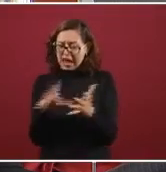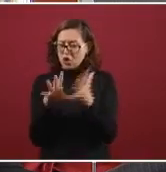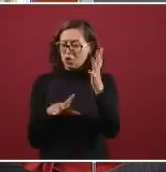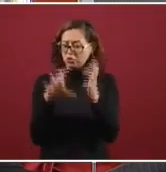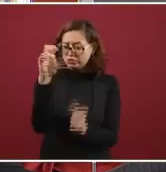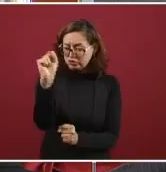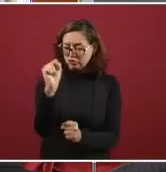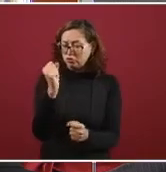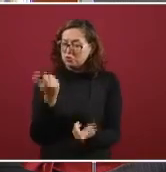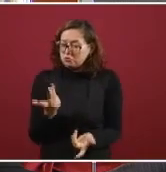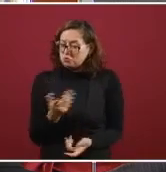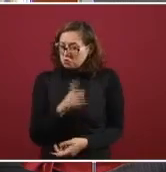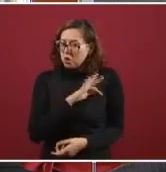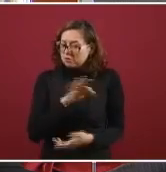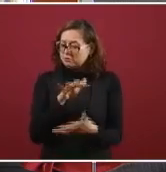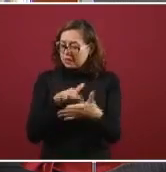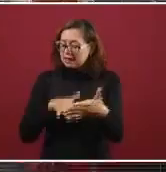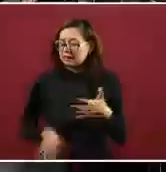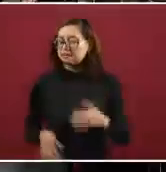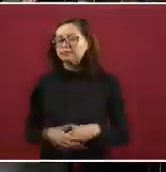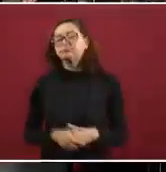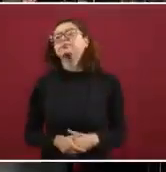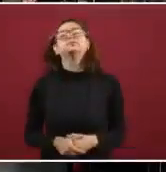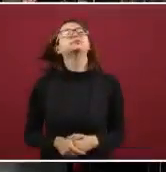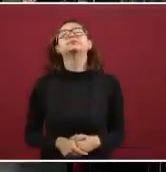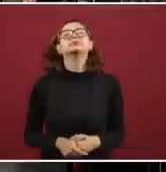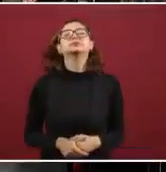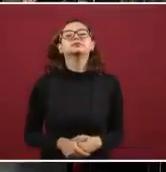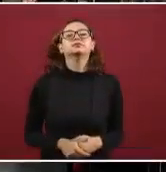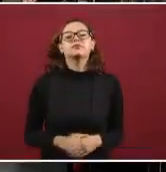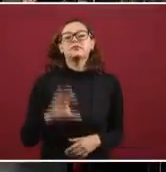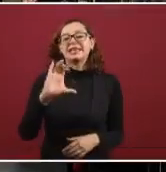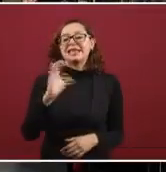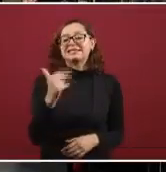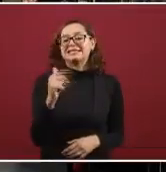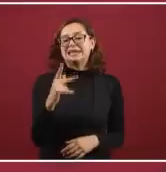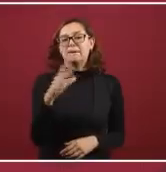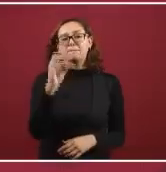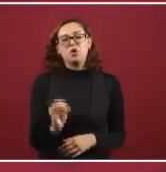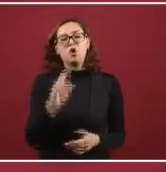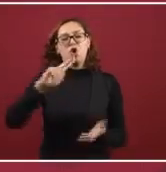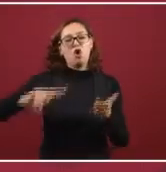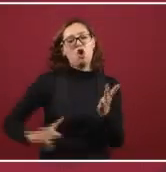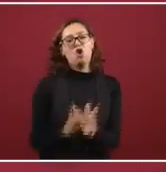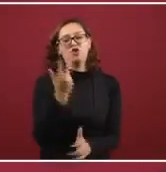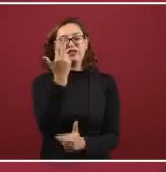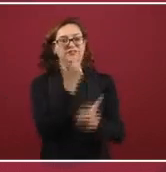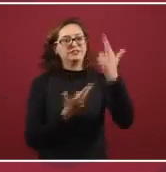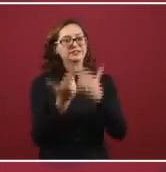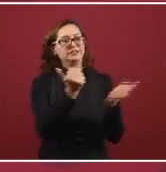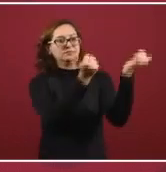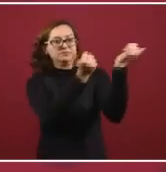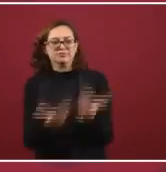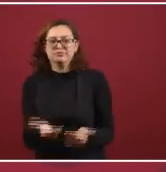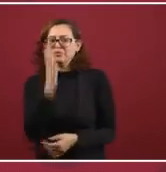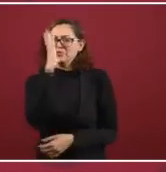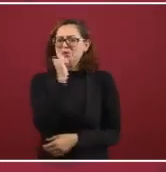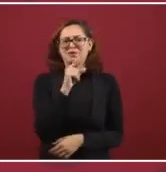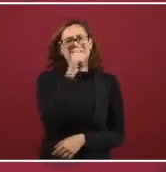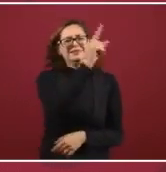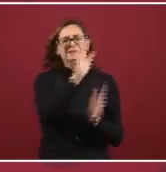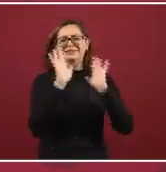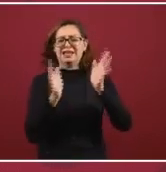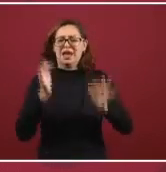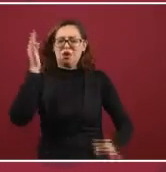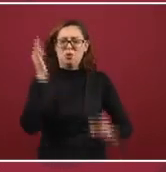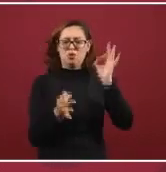Regresar al Chapo, no lo podemos regresar procesal y jurídicamente, después de ya concluido el juicio.